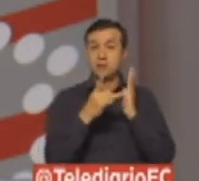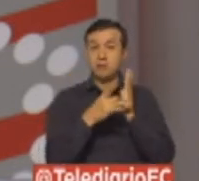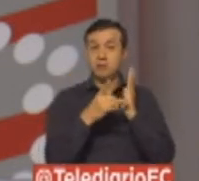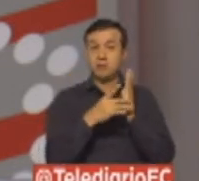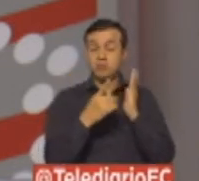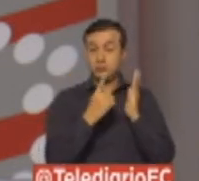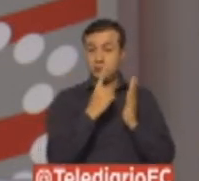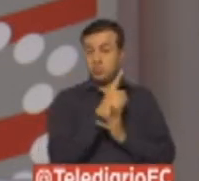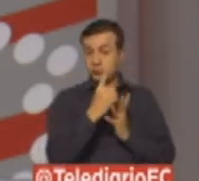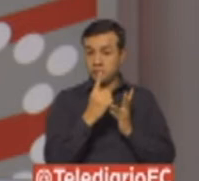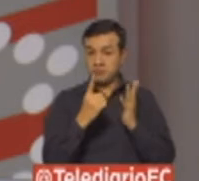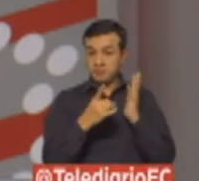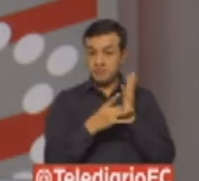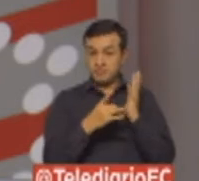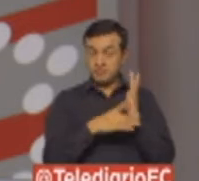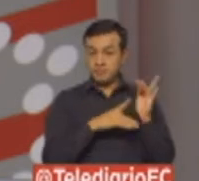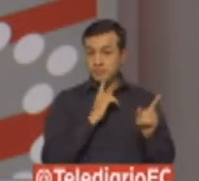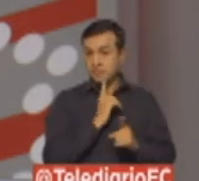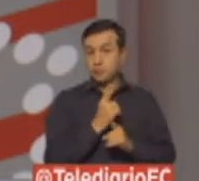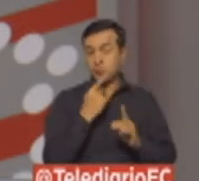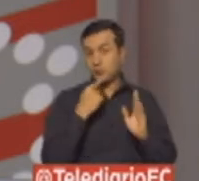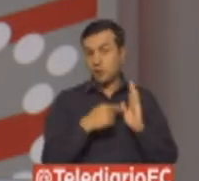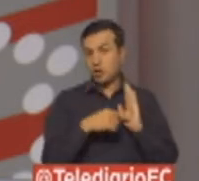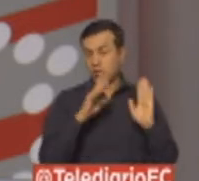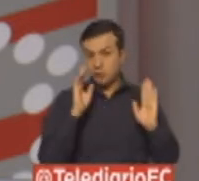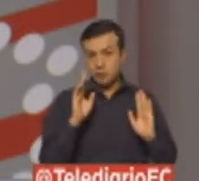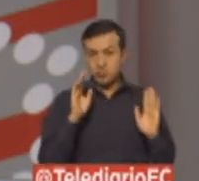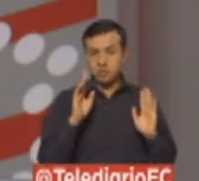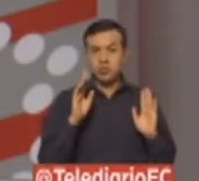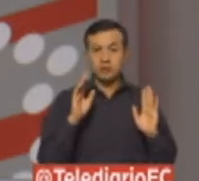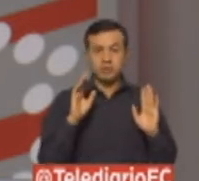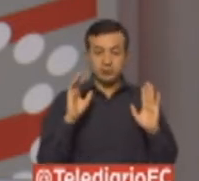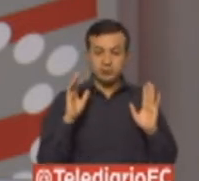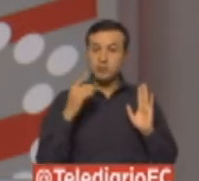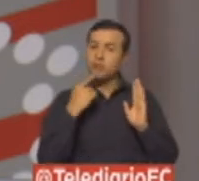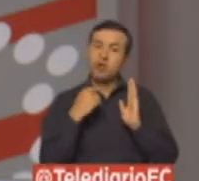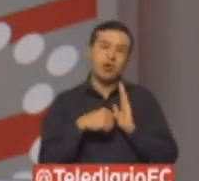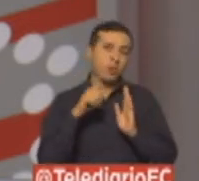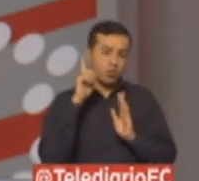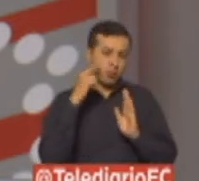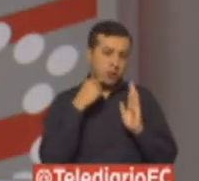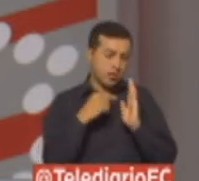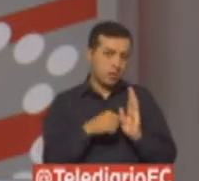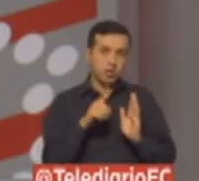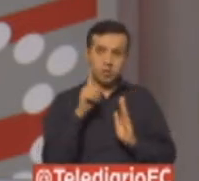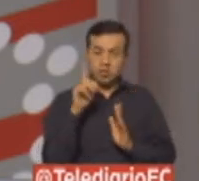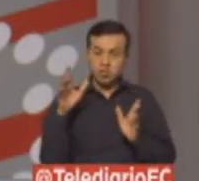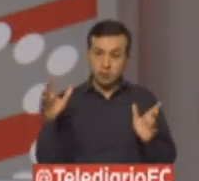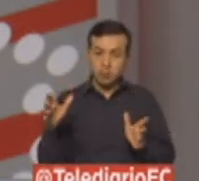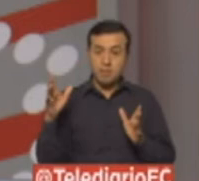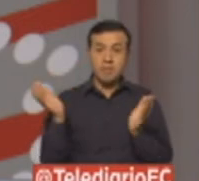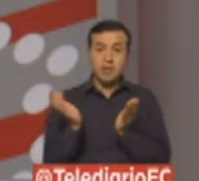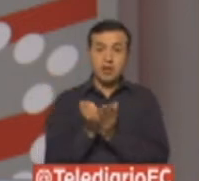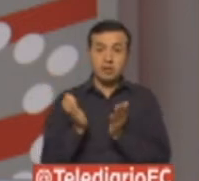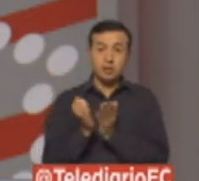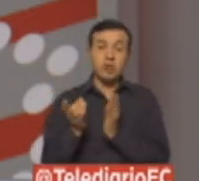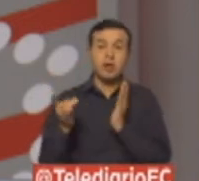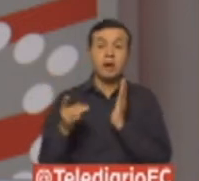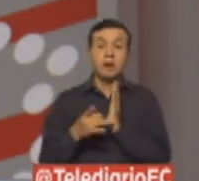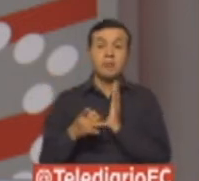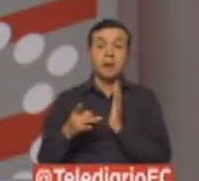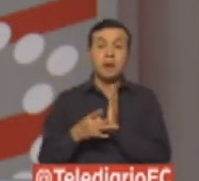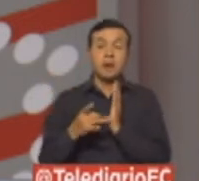solo uso valga la redundancia es decir el un tercio o si está solamente un ejemplo un tercio de la basura plástica